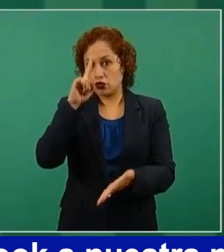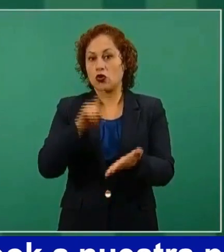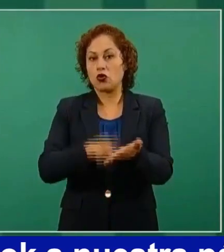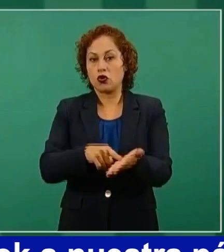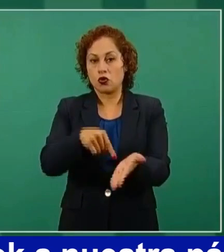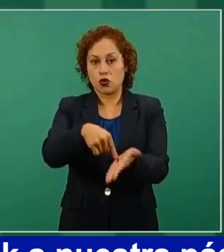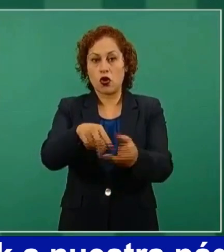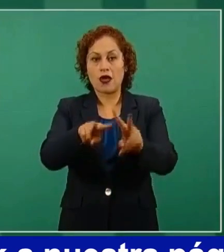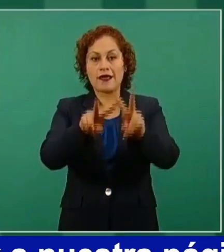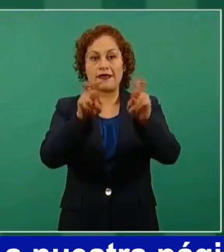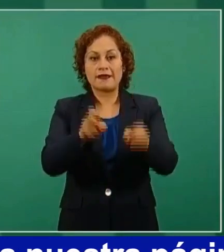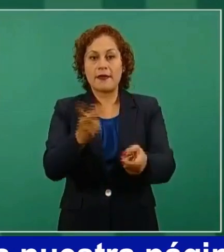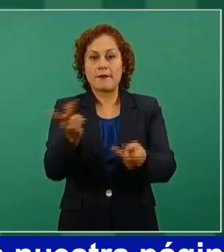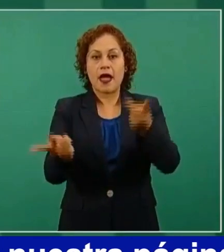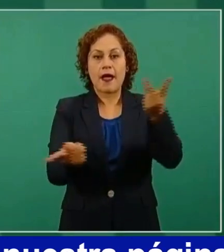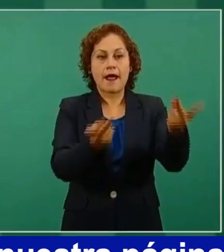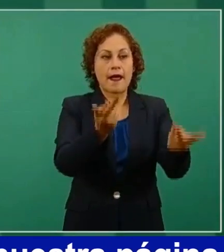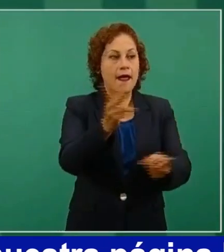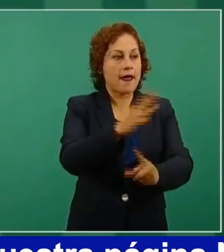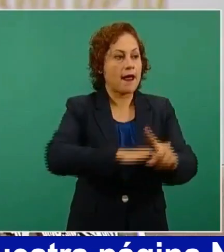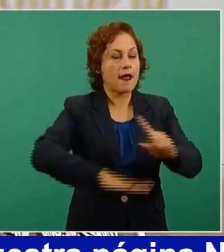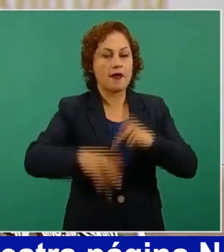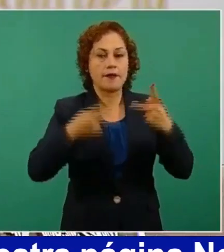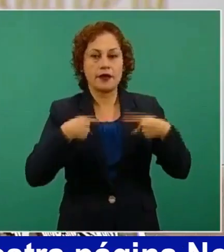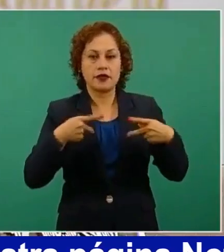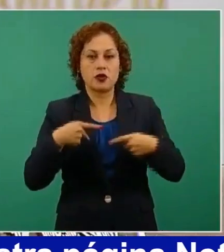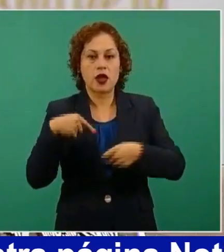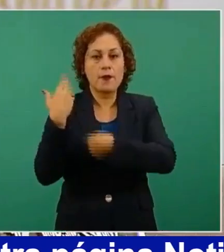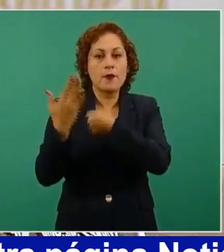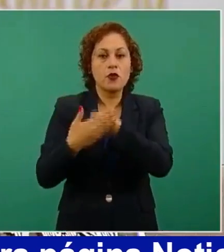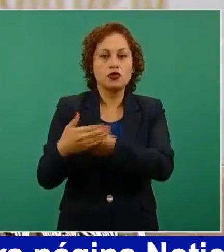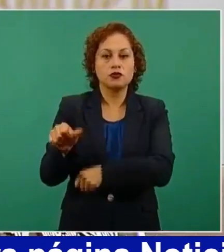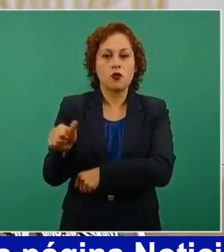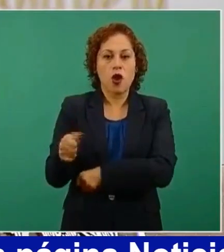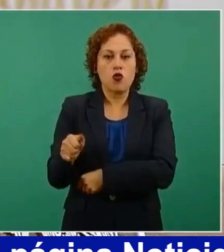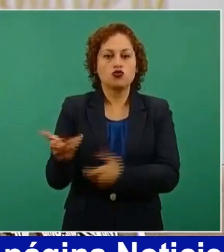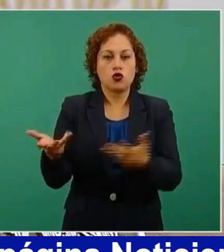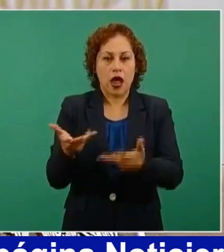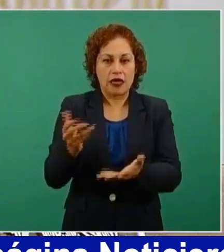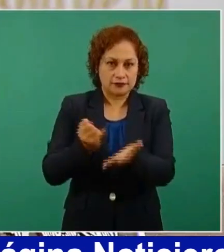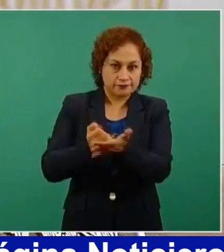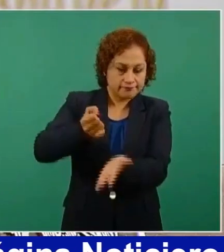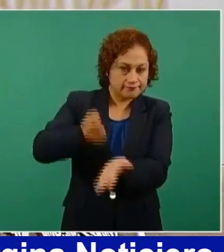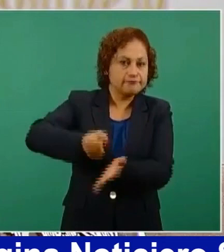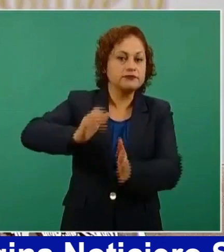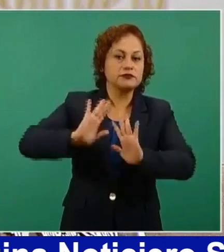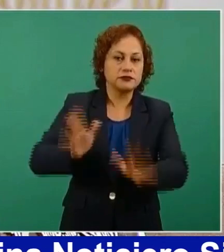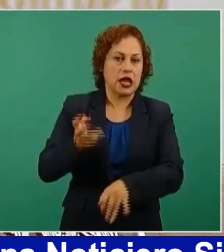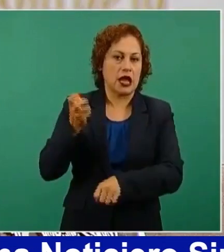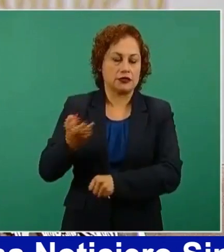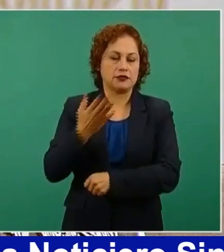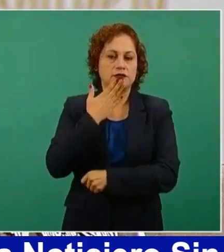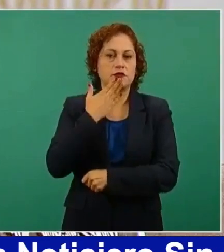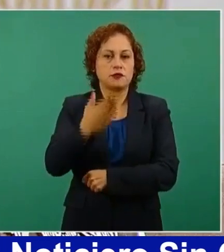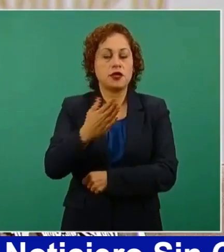que se va a llevar a cabo en agosto. Todos los ciudadanos vamos a participar